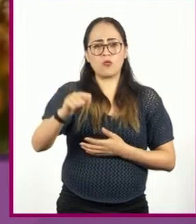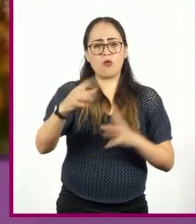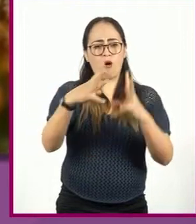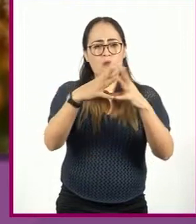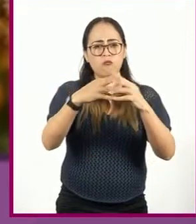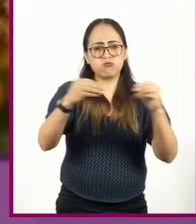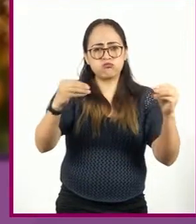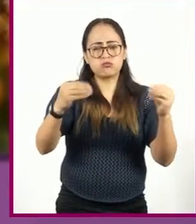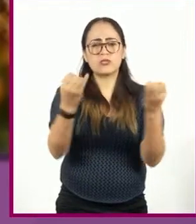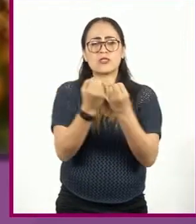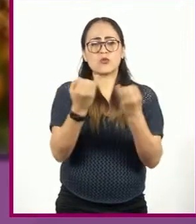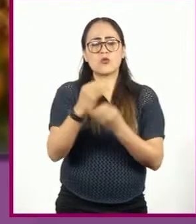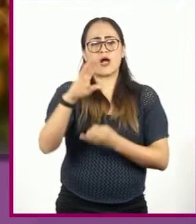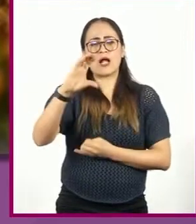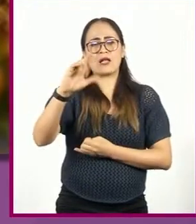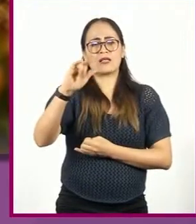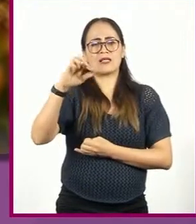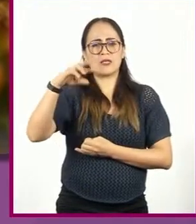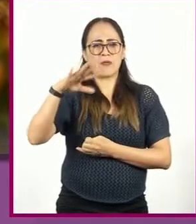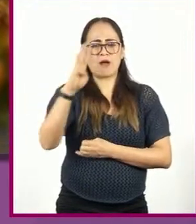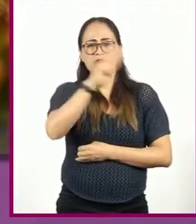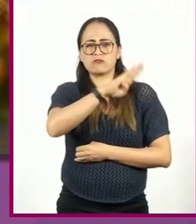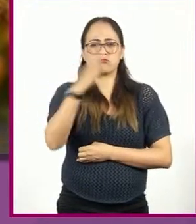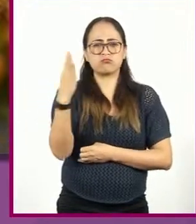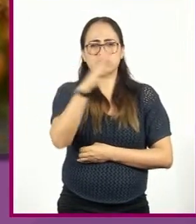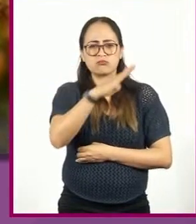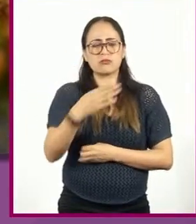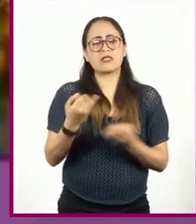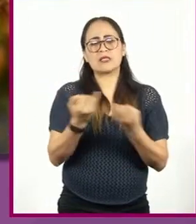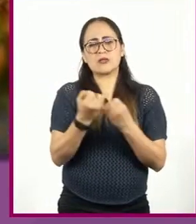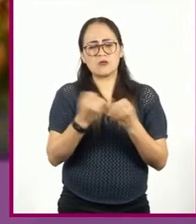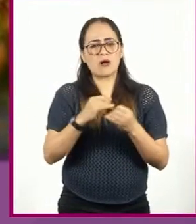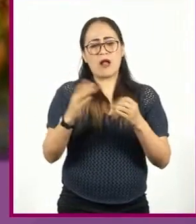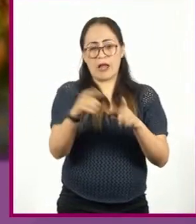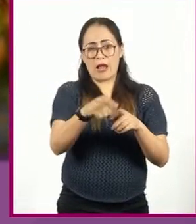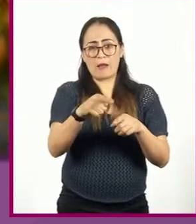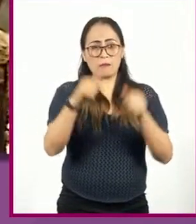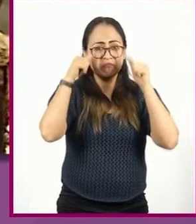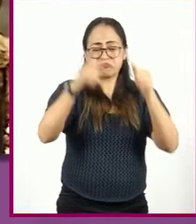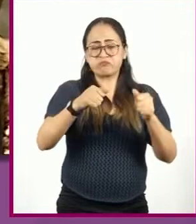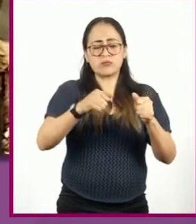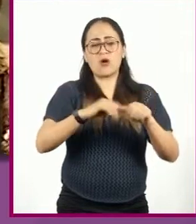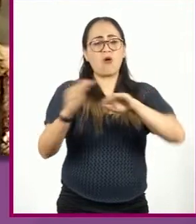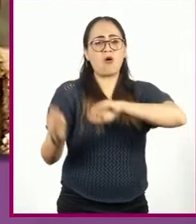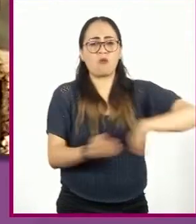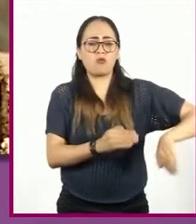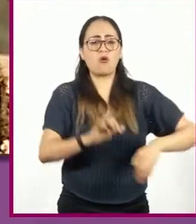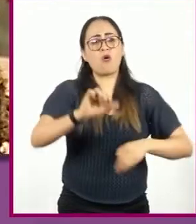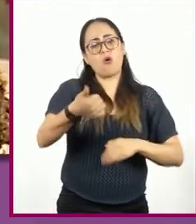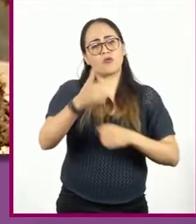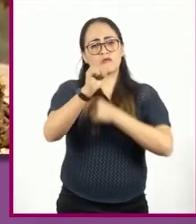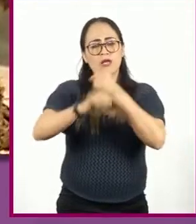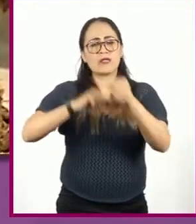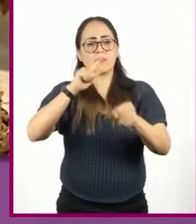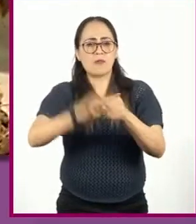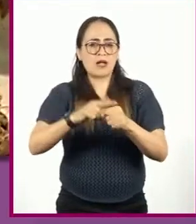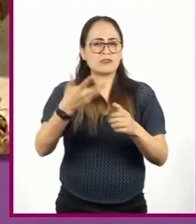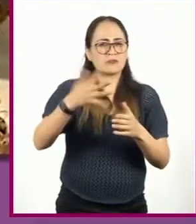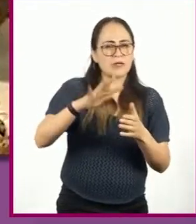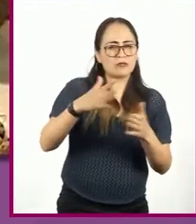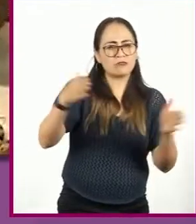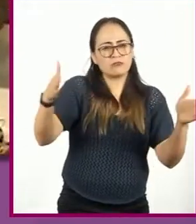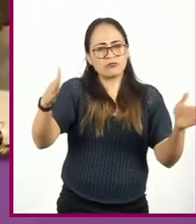cambio climático, derivó en la cacería de animales medianos y pequeños. En cambio, las mujeres